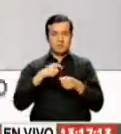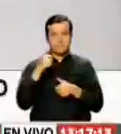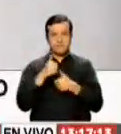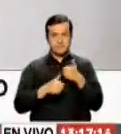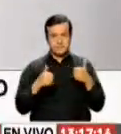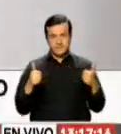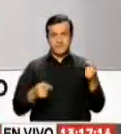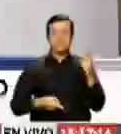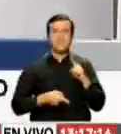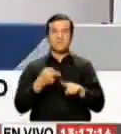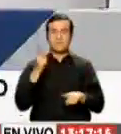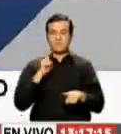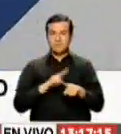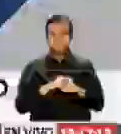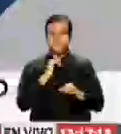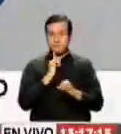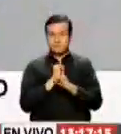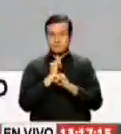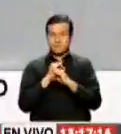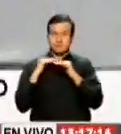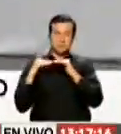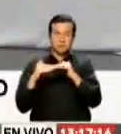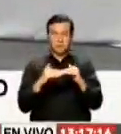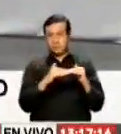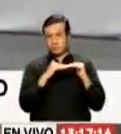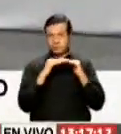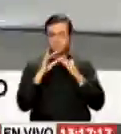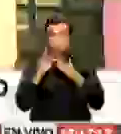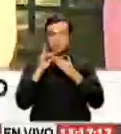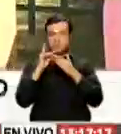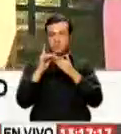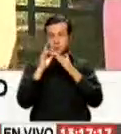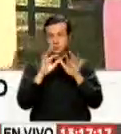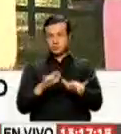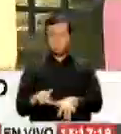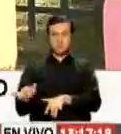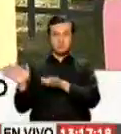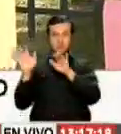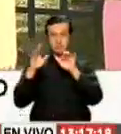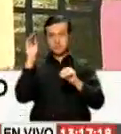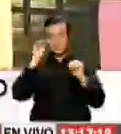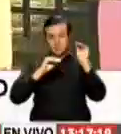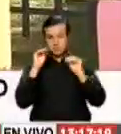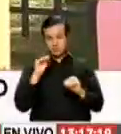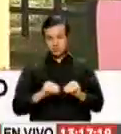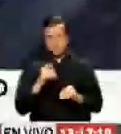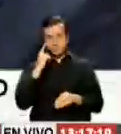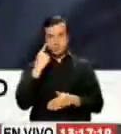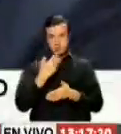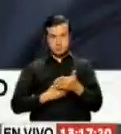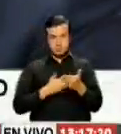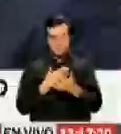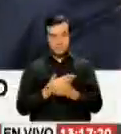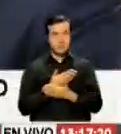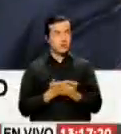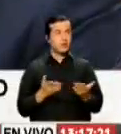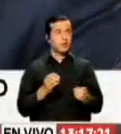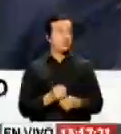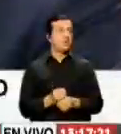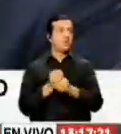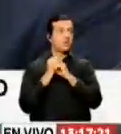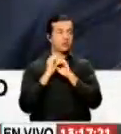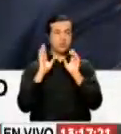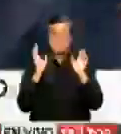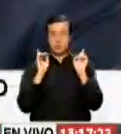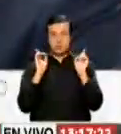Por primera vez, el Instituto de la Democracia creó una guía virtual que permite la elaboración del documento. No es obligatorio, no